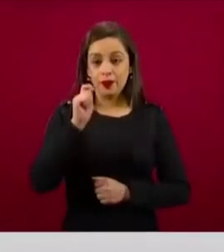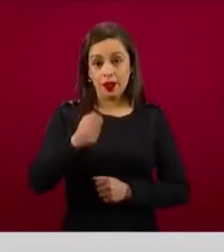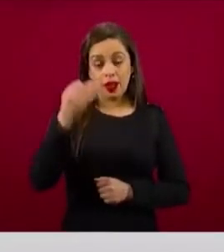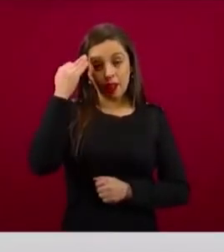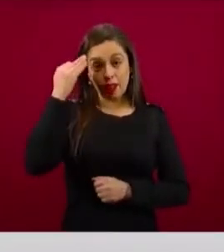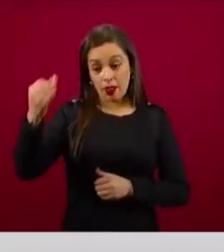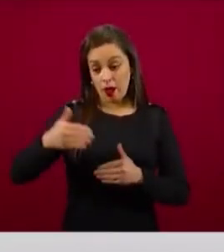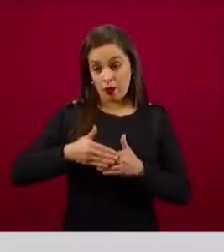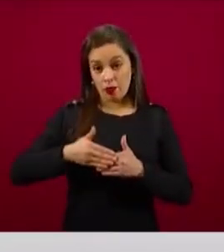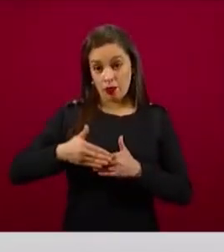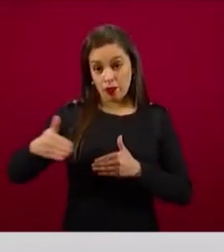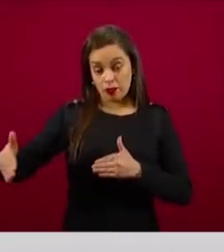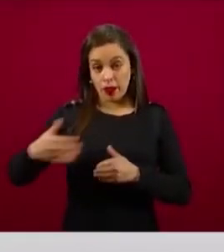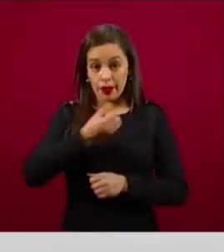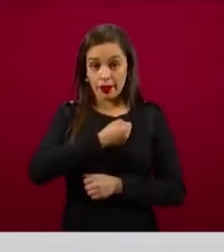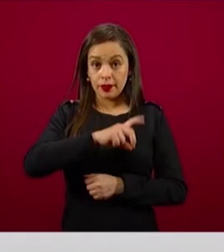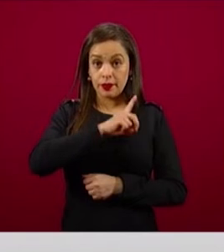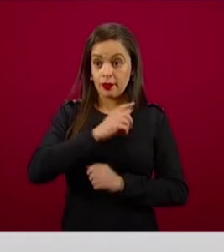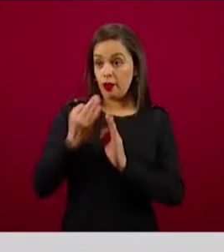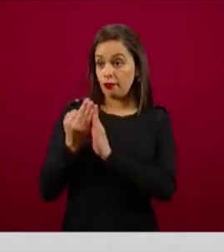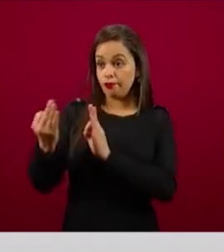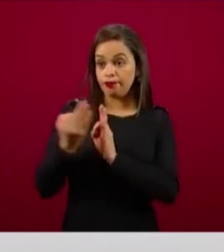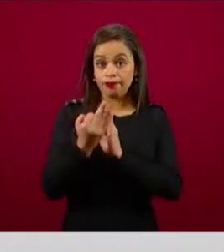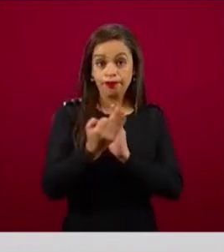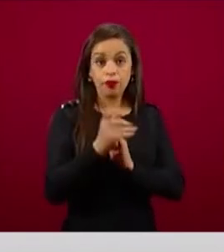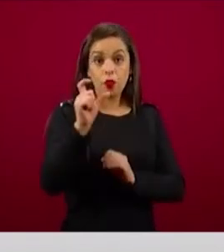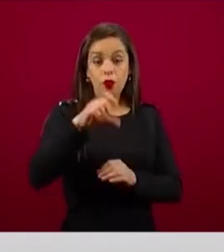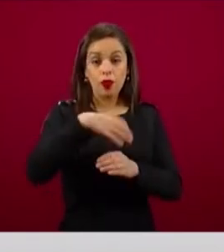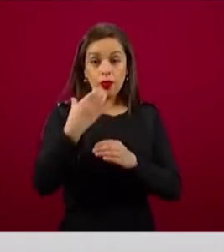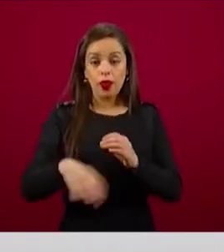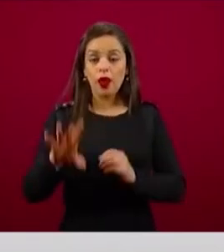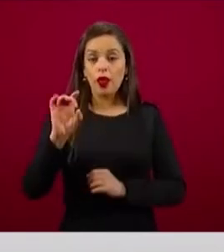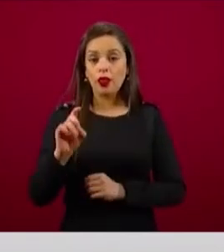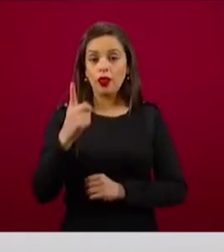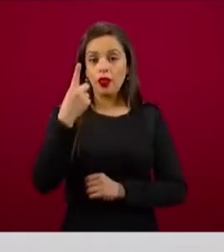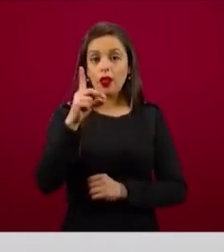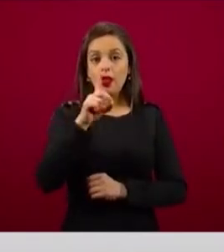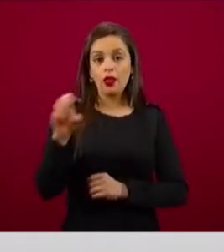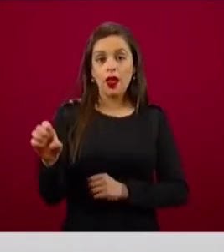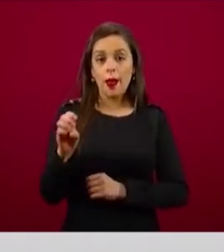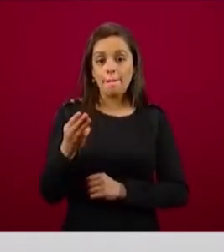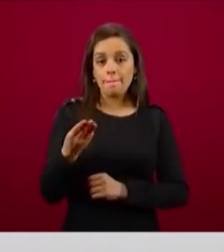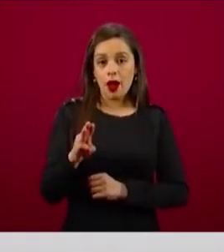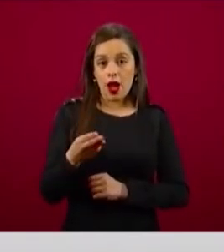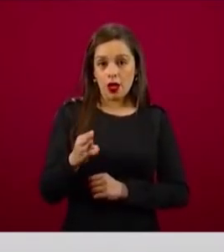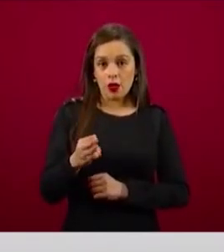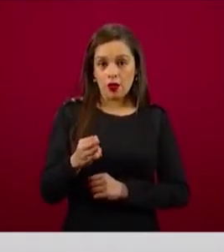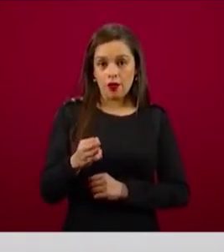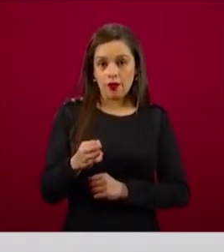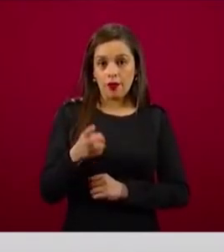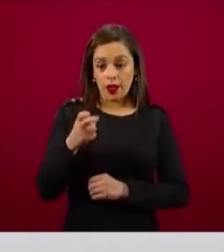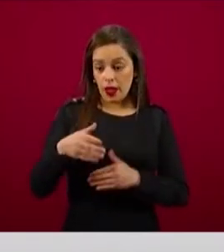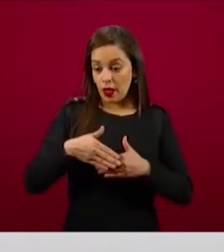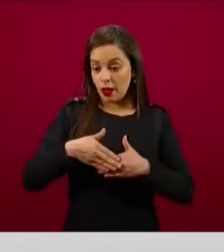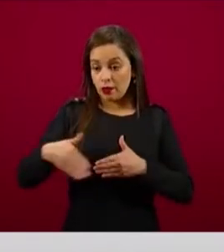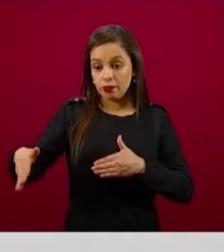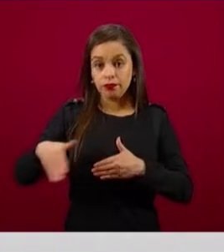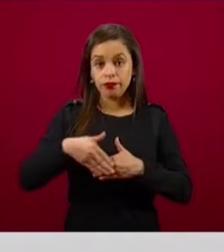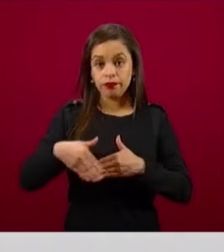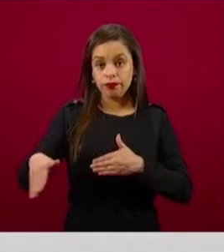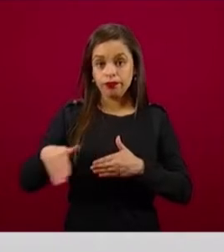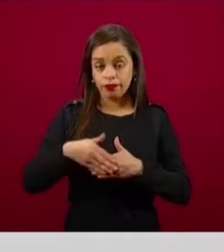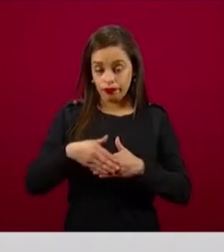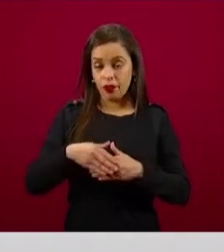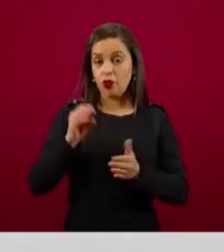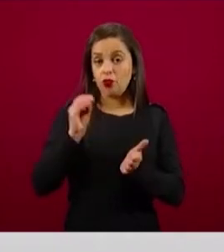Sana Distancia termina el 31 de mayo. Estamos en la Jornada Nacional de Sana